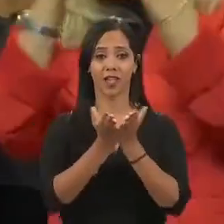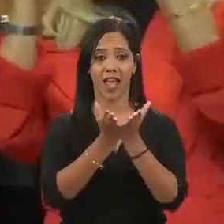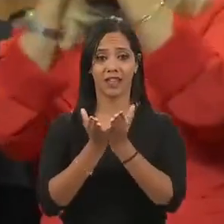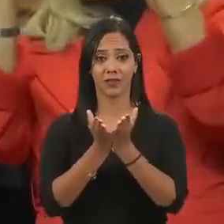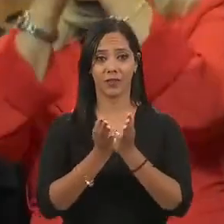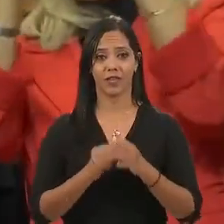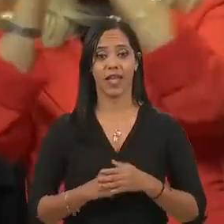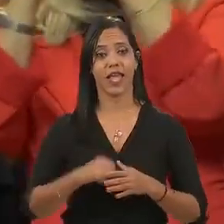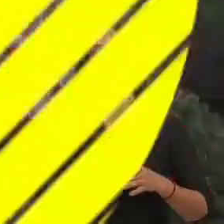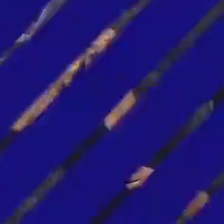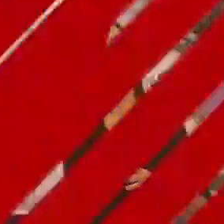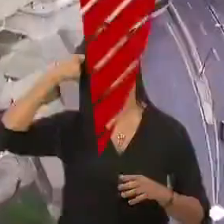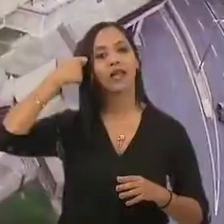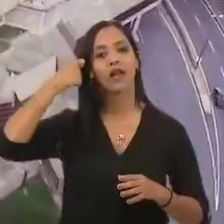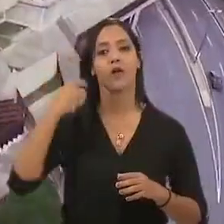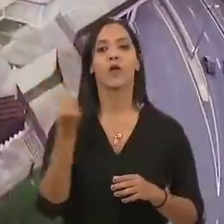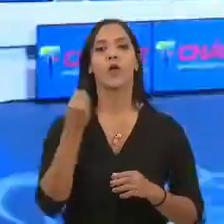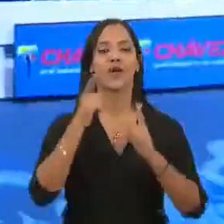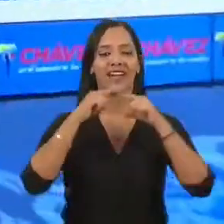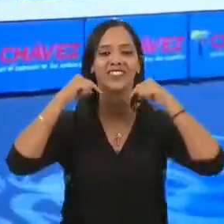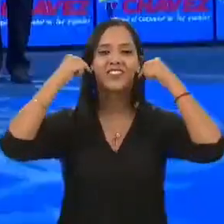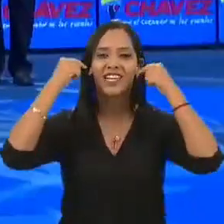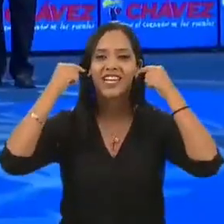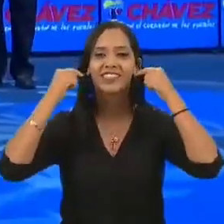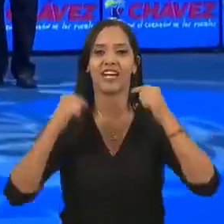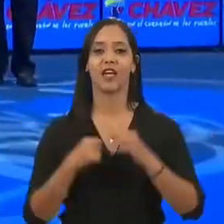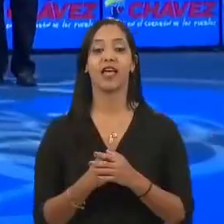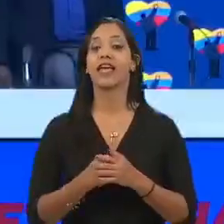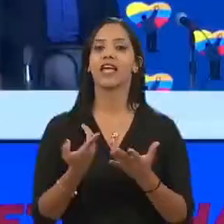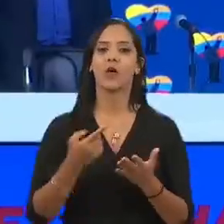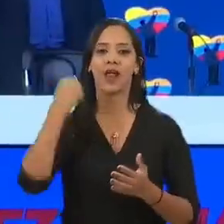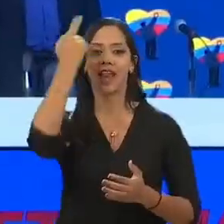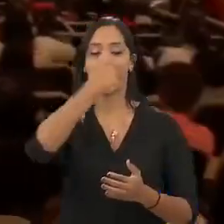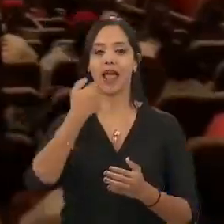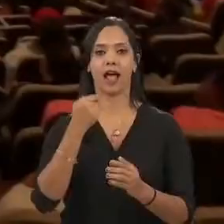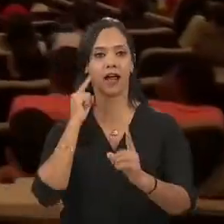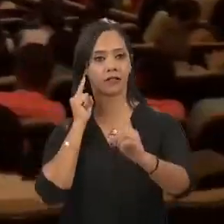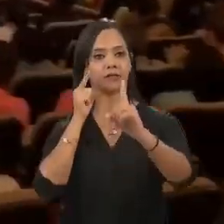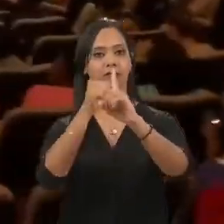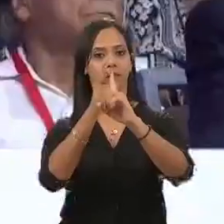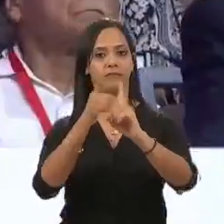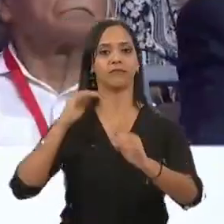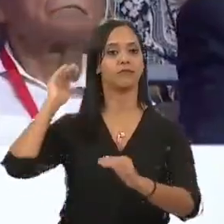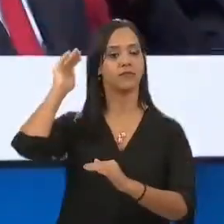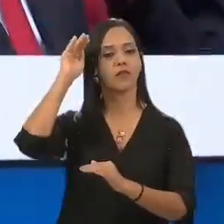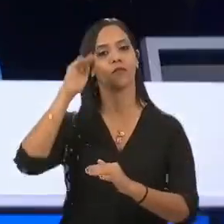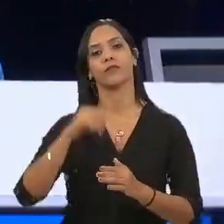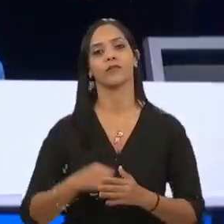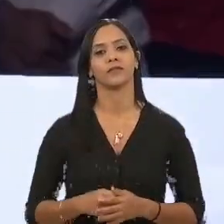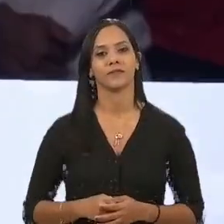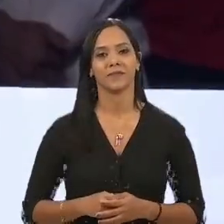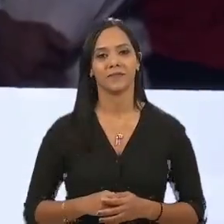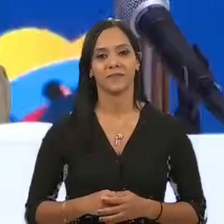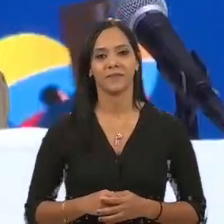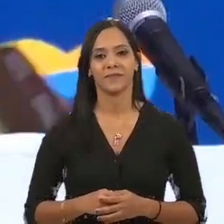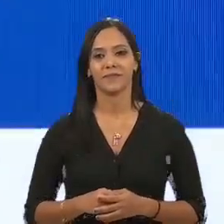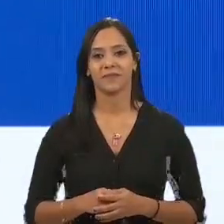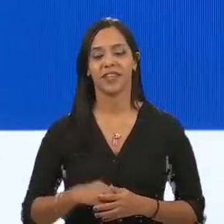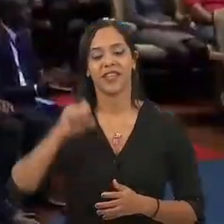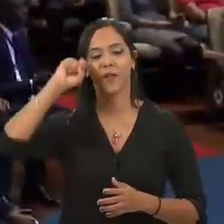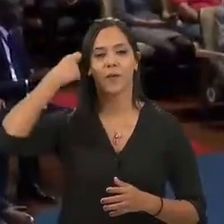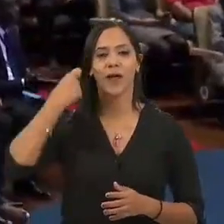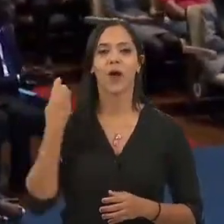Es recordarlo con una sonrisa y con la cara puesta al horizonte. Recordarlo